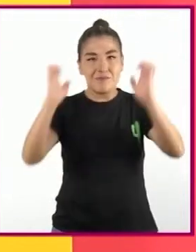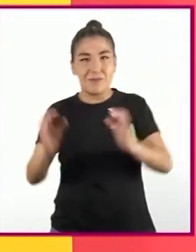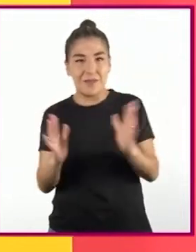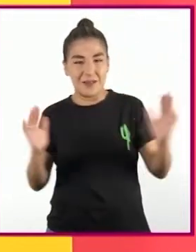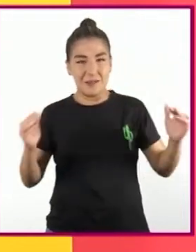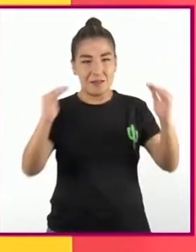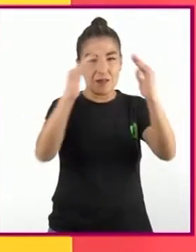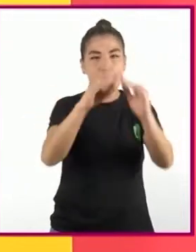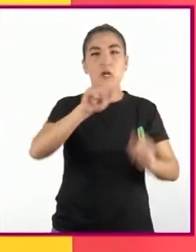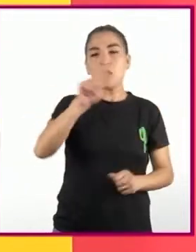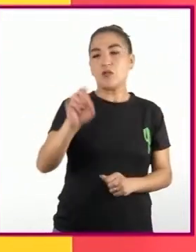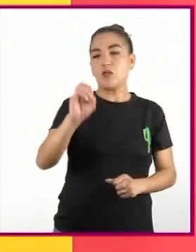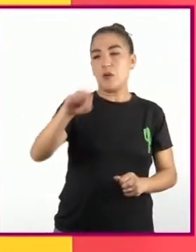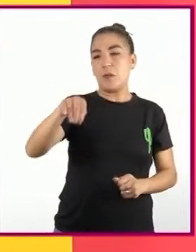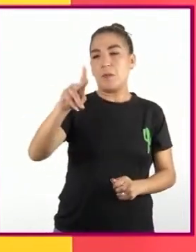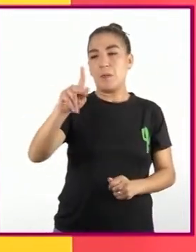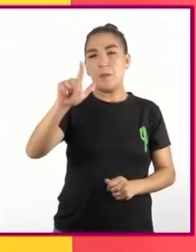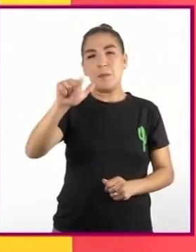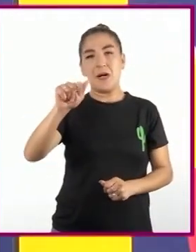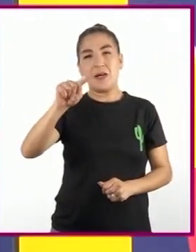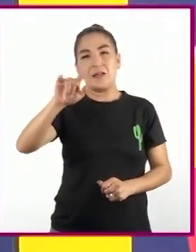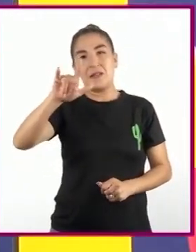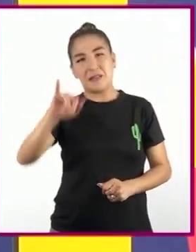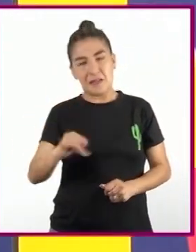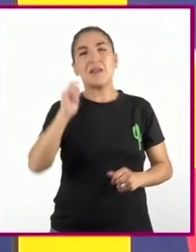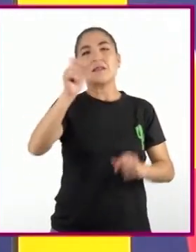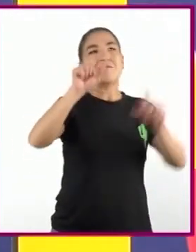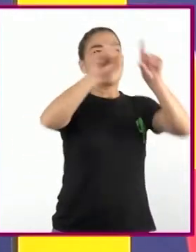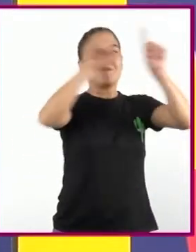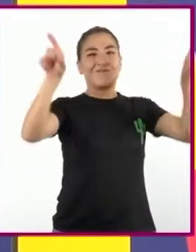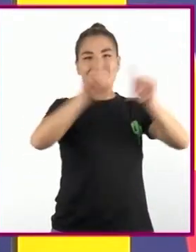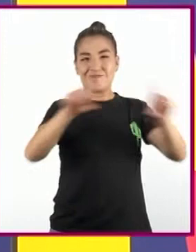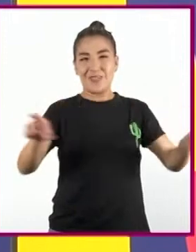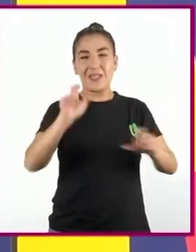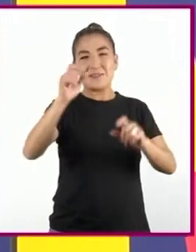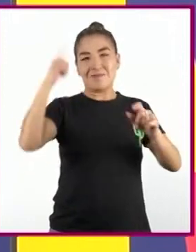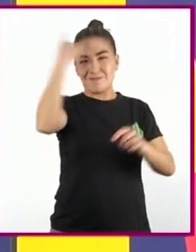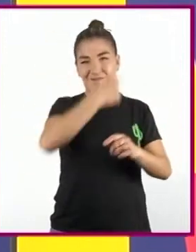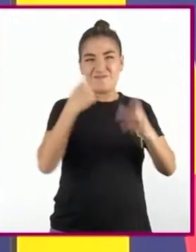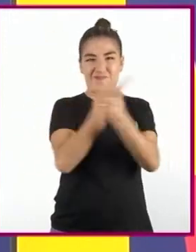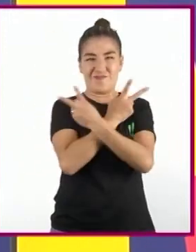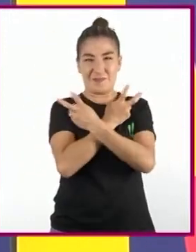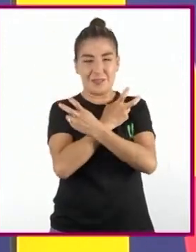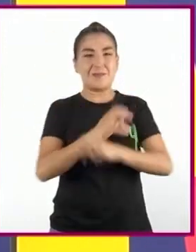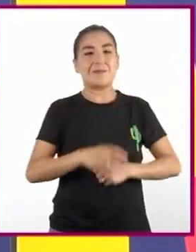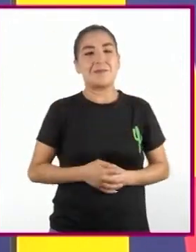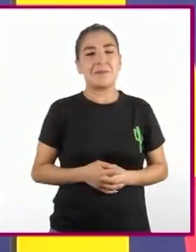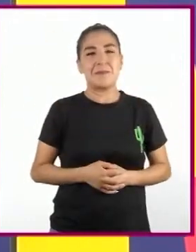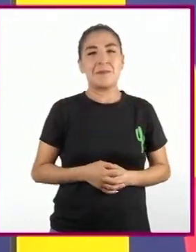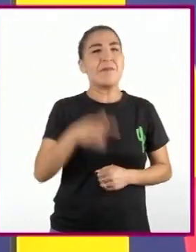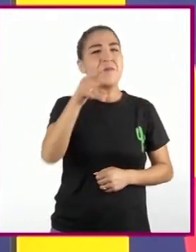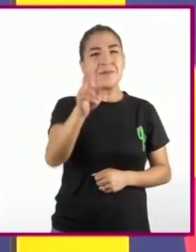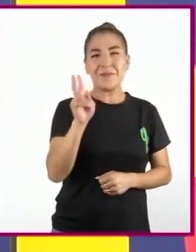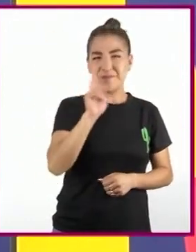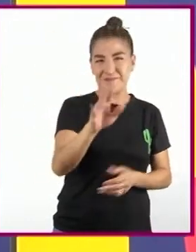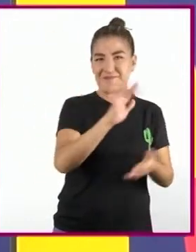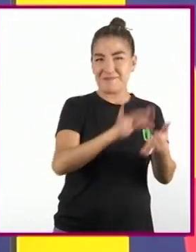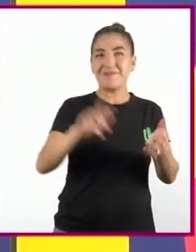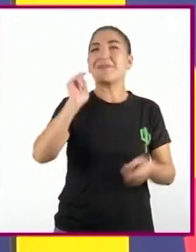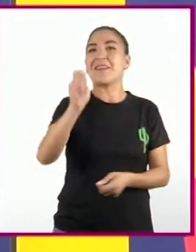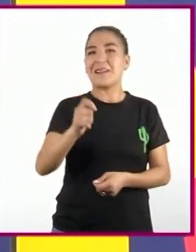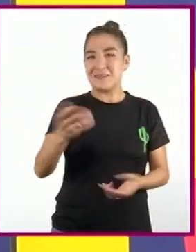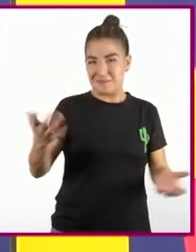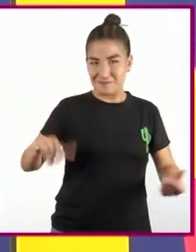del zompantli o muro de cráneos. ¿Qué les pareció la lectura? A través de ella pudimos conocer el